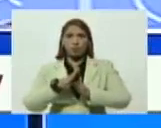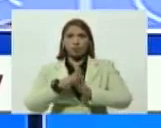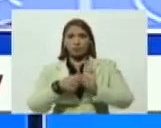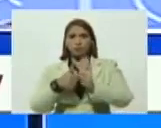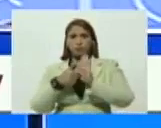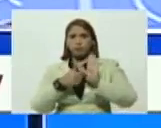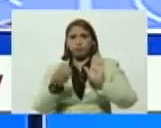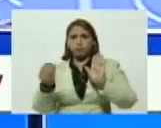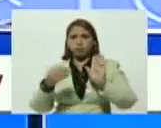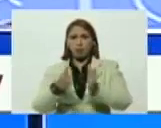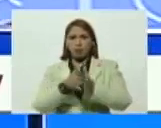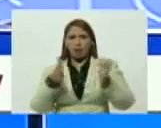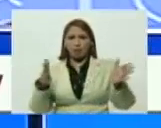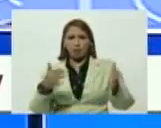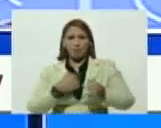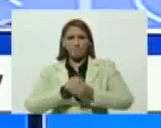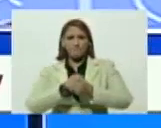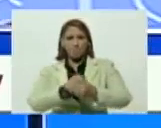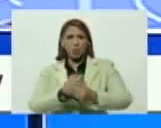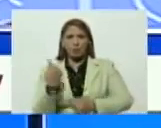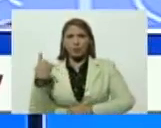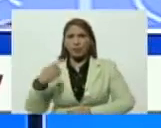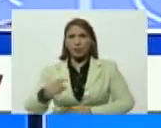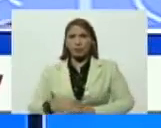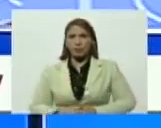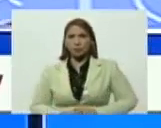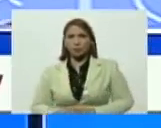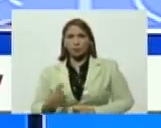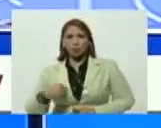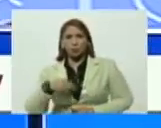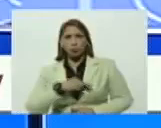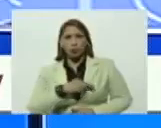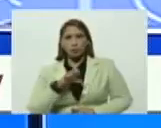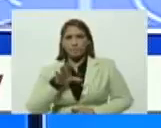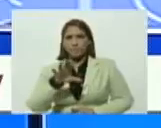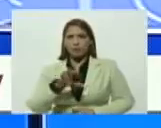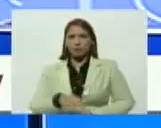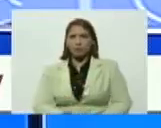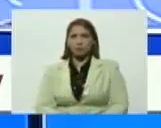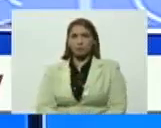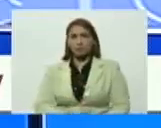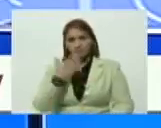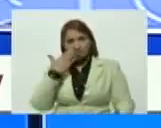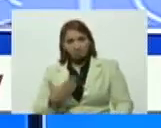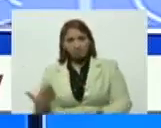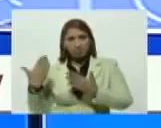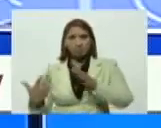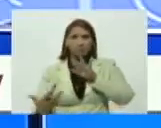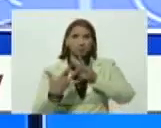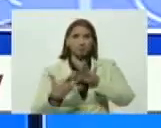más grande de amor que tenemos por nuestra tierra. Adelante, comuna El Maizal.